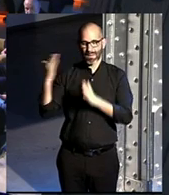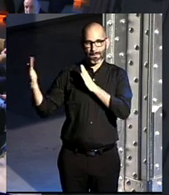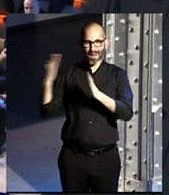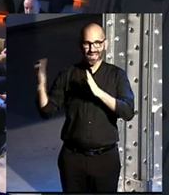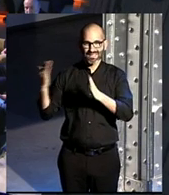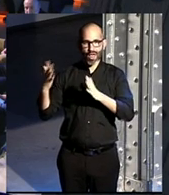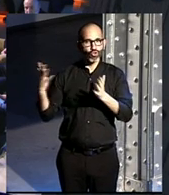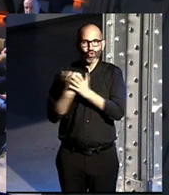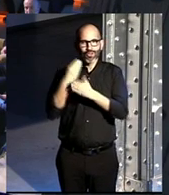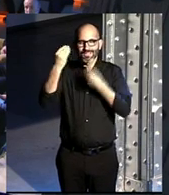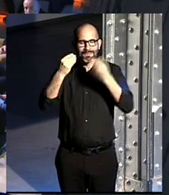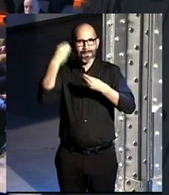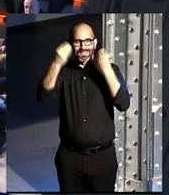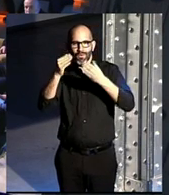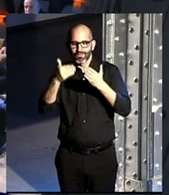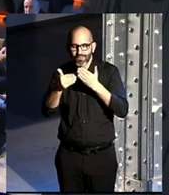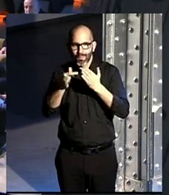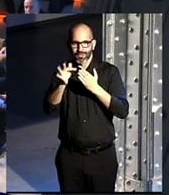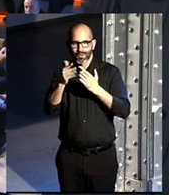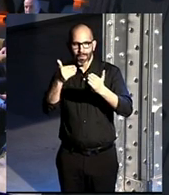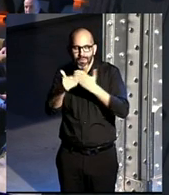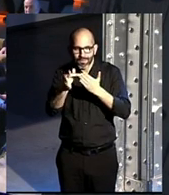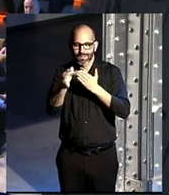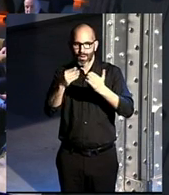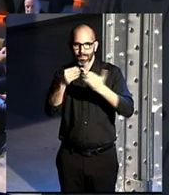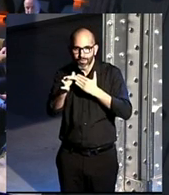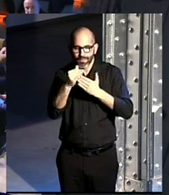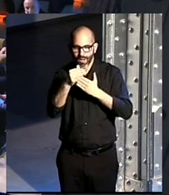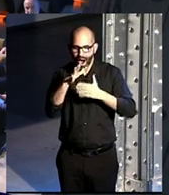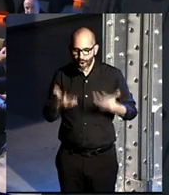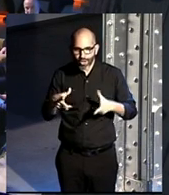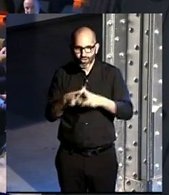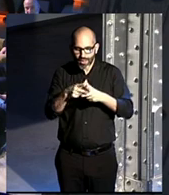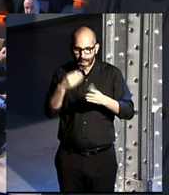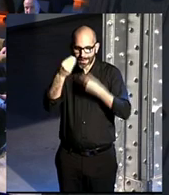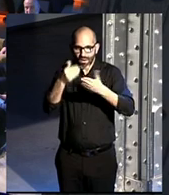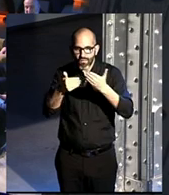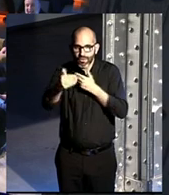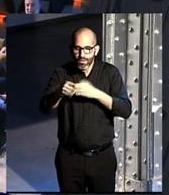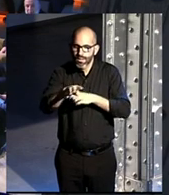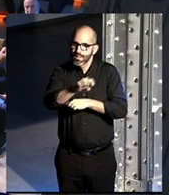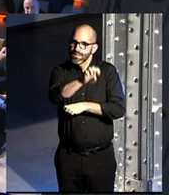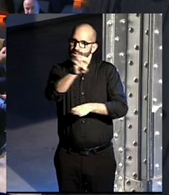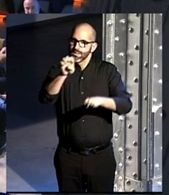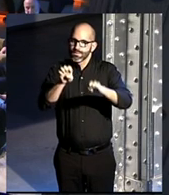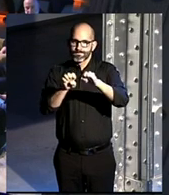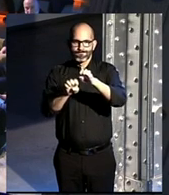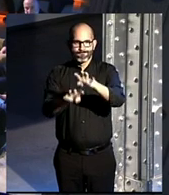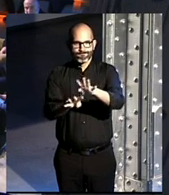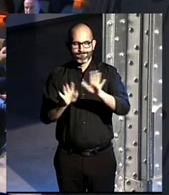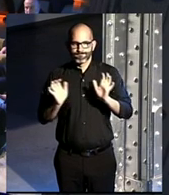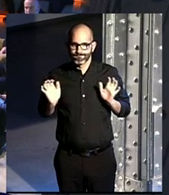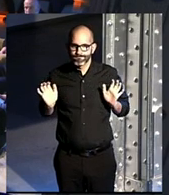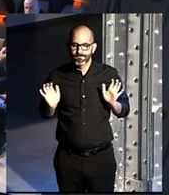todas positivas, en general, o sea, muy positivas. Entonces es una forma de tranquilizarnos de alguna